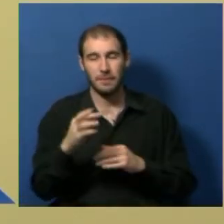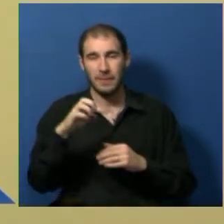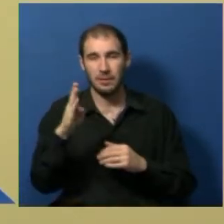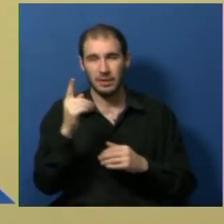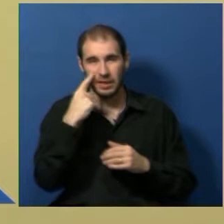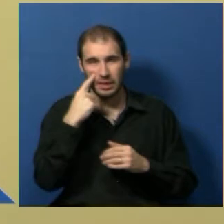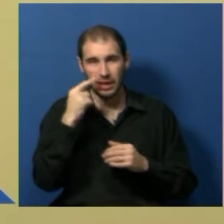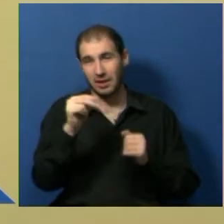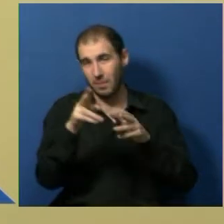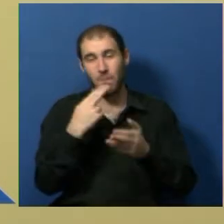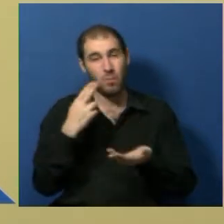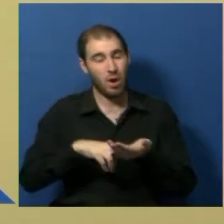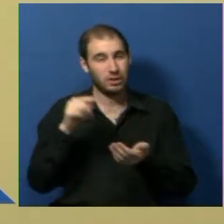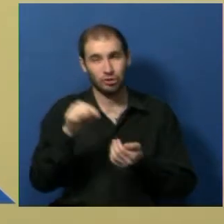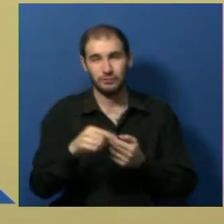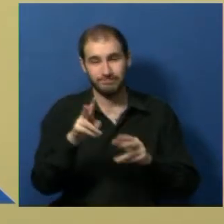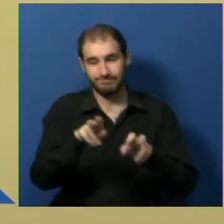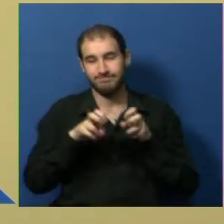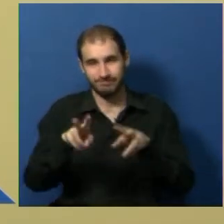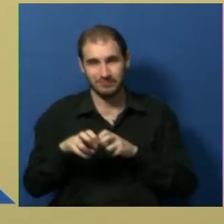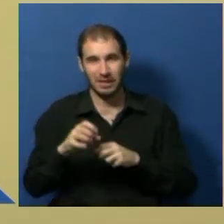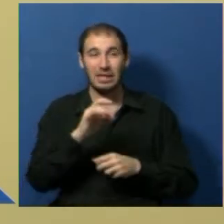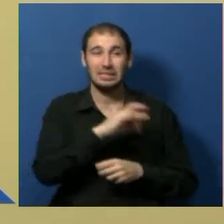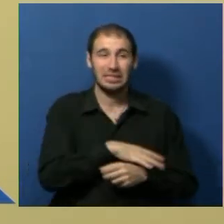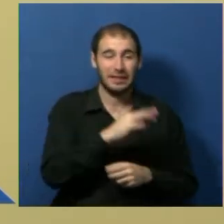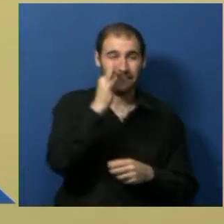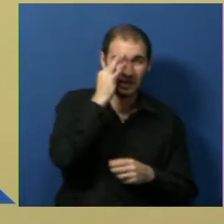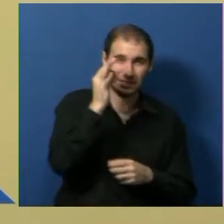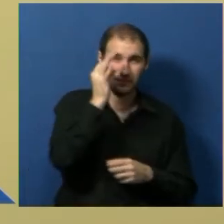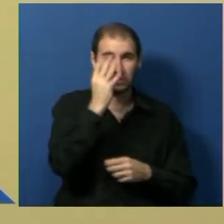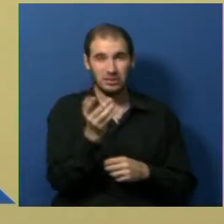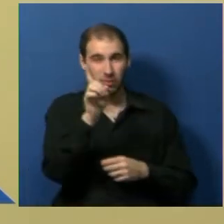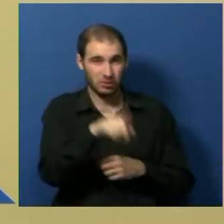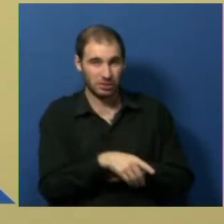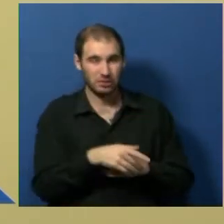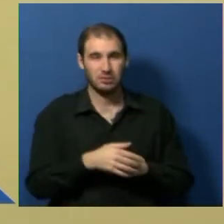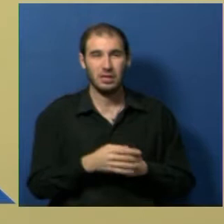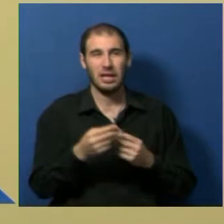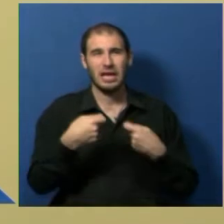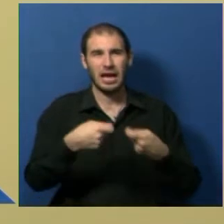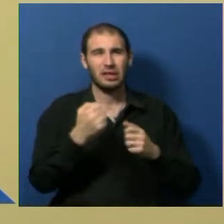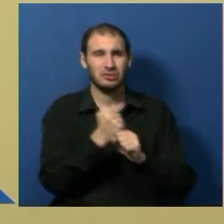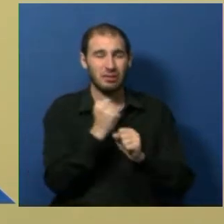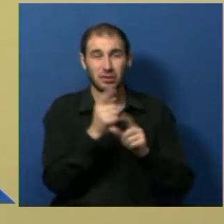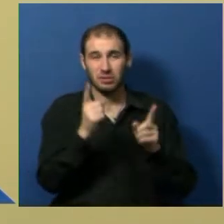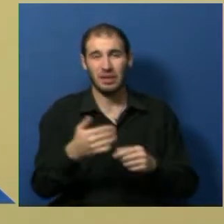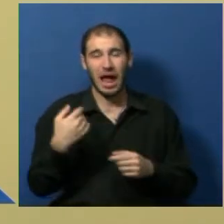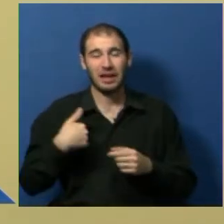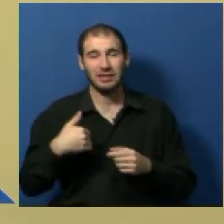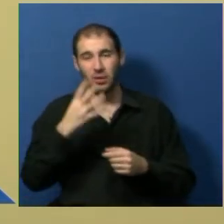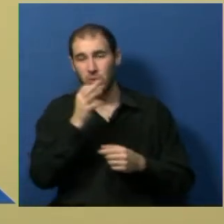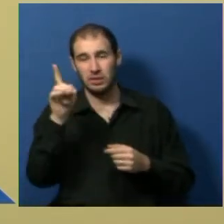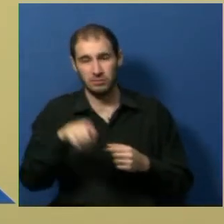PBI es impuesto, ¿no? La parte de recaudación. Y en Chile es el 20-25%. Después los costos laborales también. En Argentina el